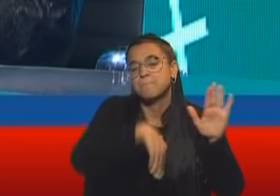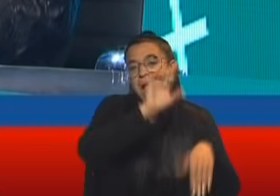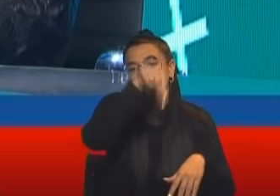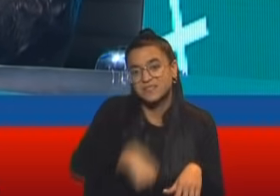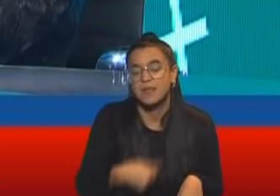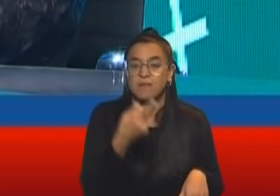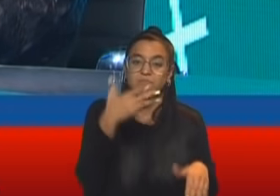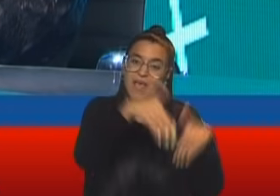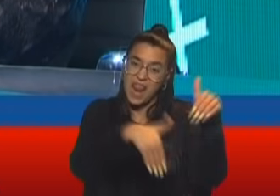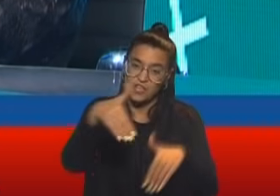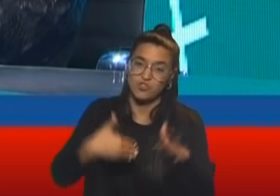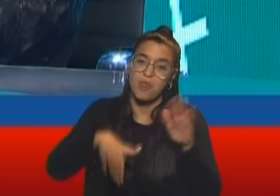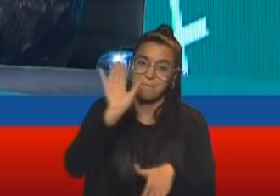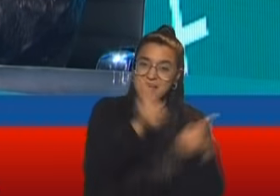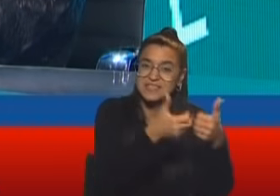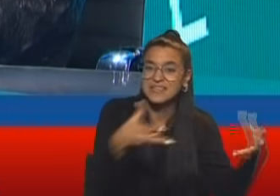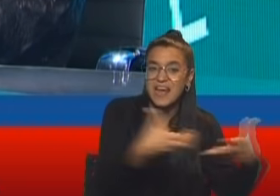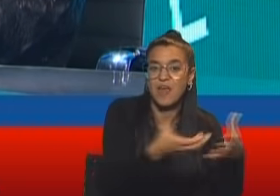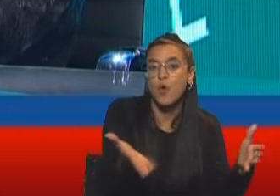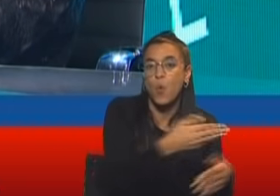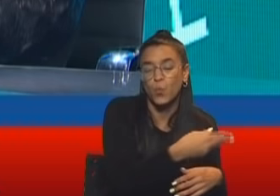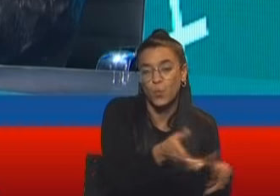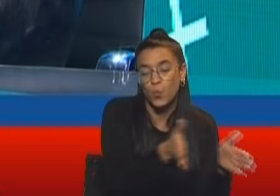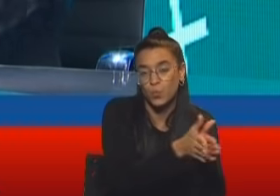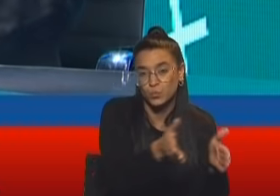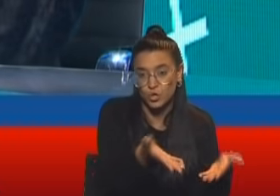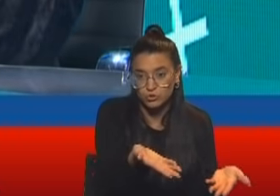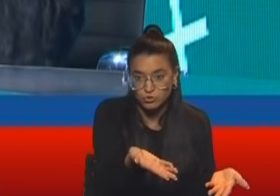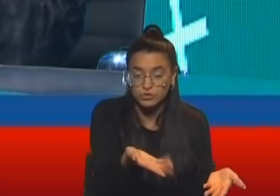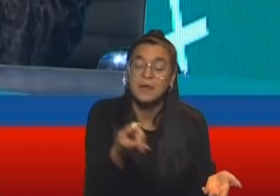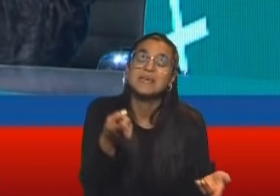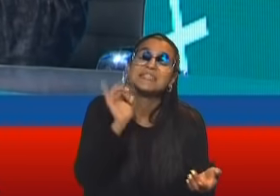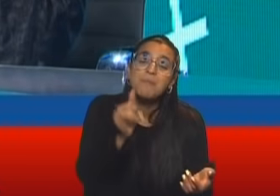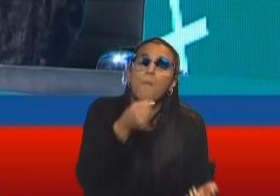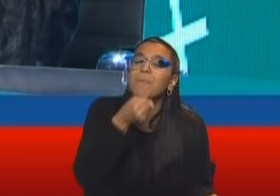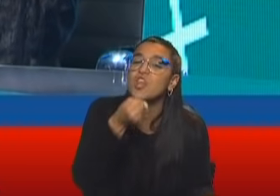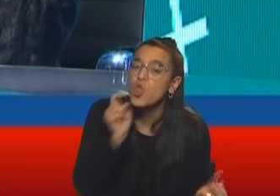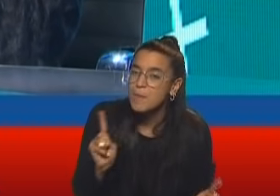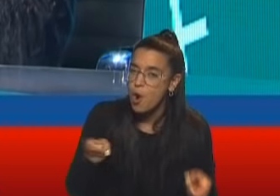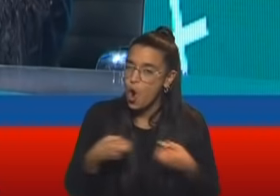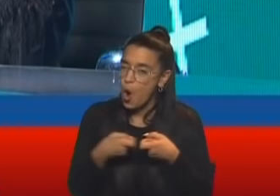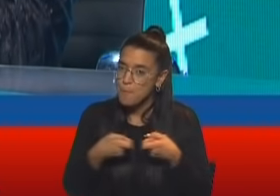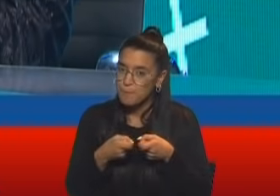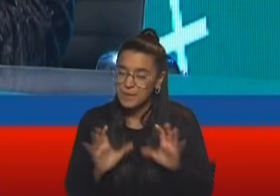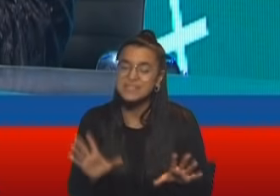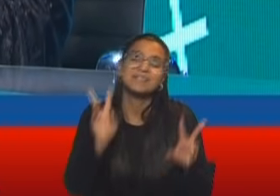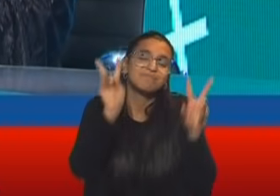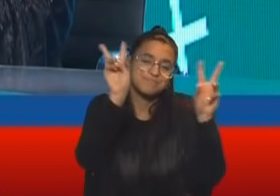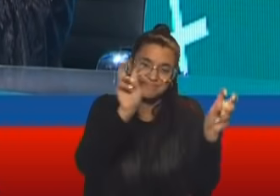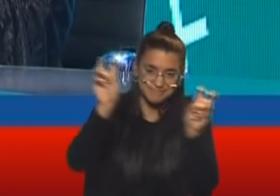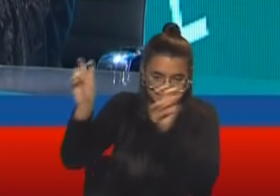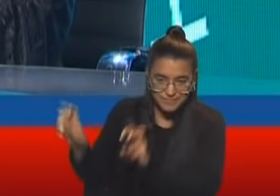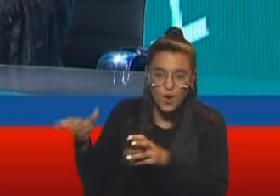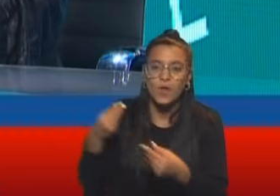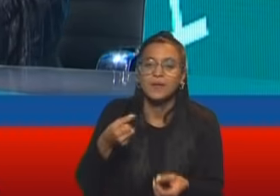estas elecciones. Bueno, pero el periodismo. Bueno, el periodismo es cómplice. Otro tema. El periodismo, ¿cómo trata